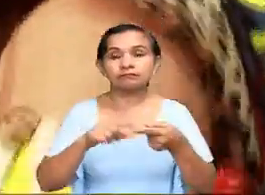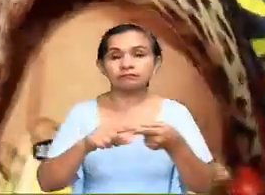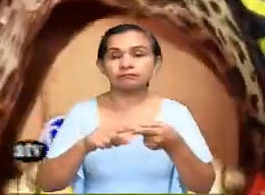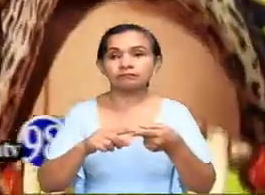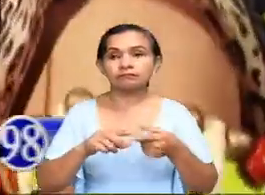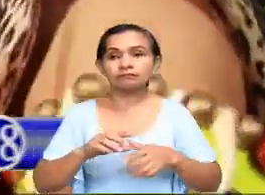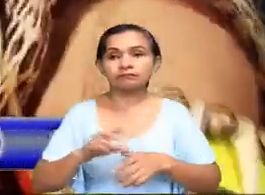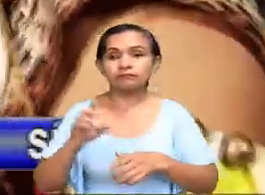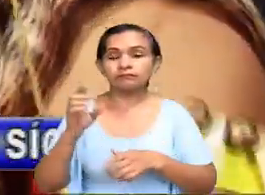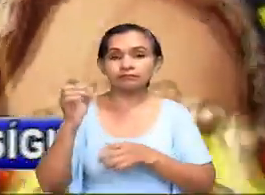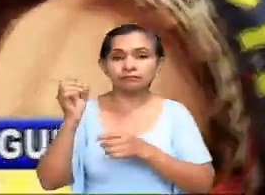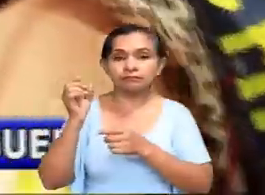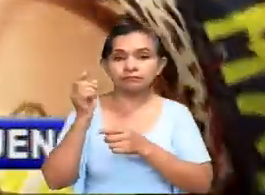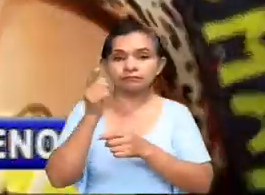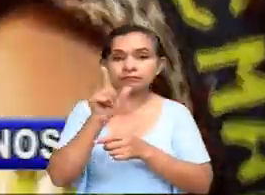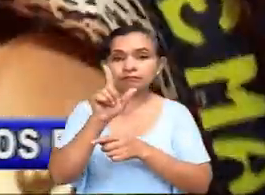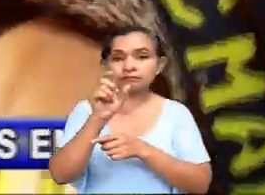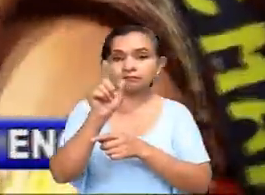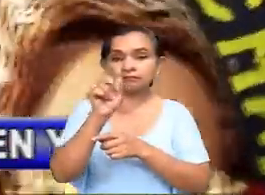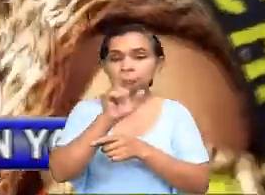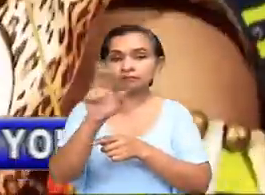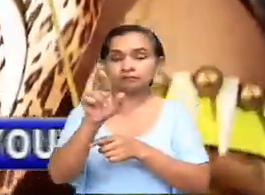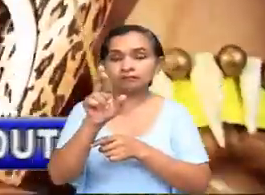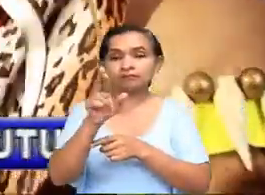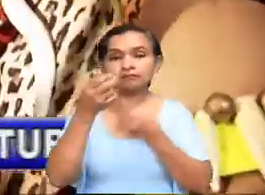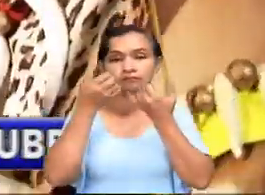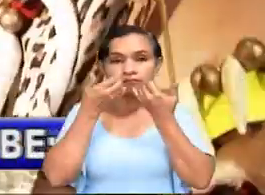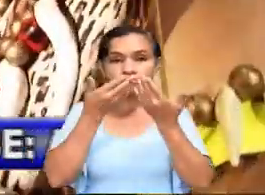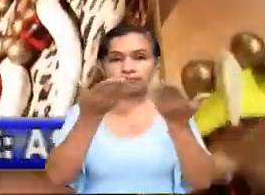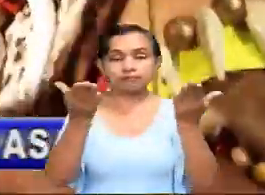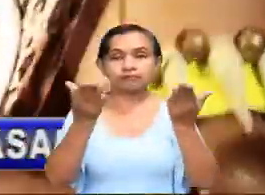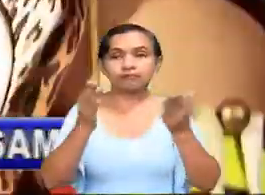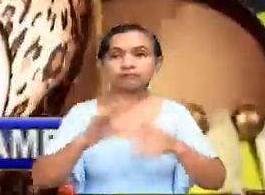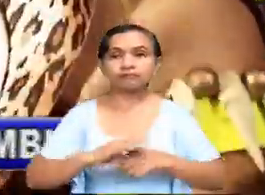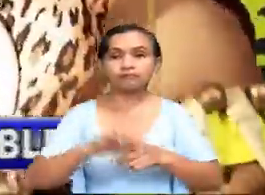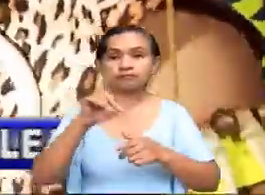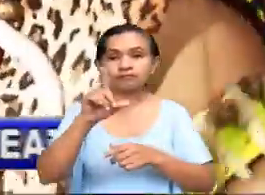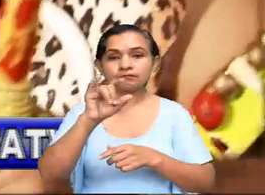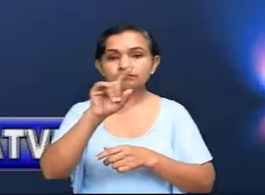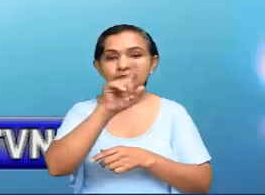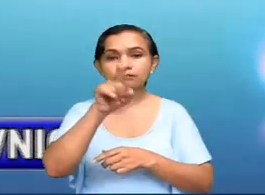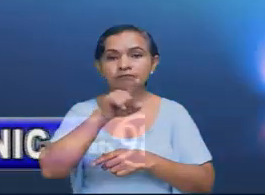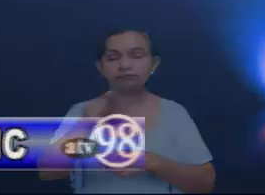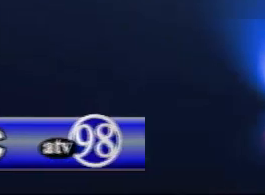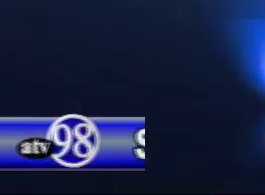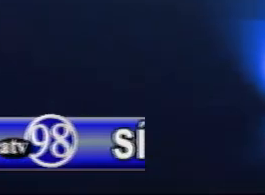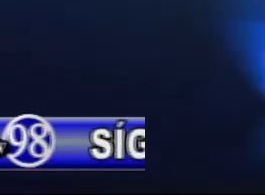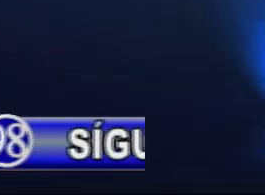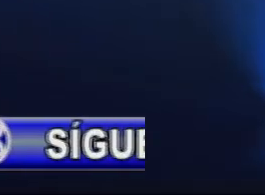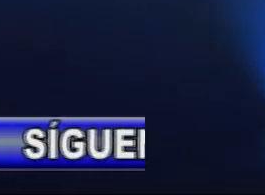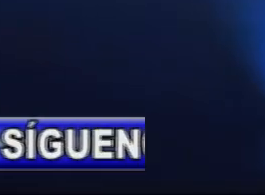Guzmán. Con cámara de Lester Mora para el canal parlamentario, informó Liz Escobar.